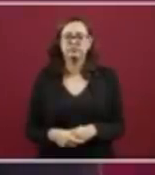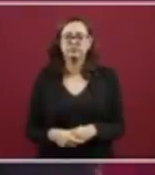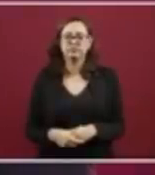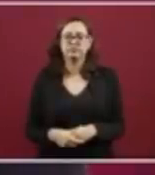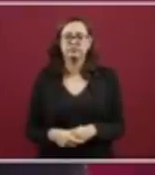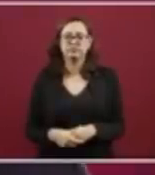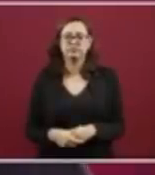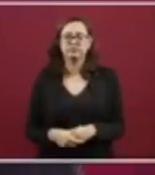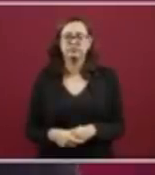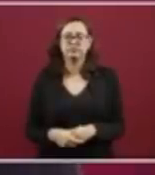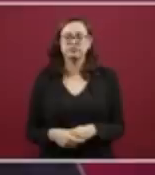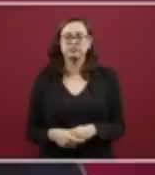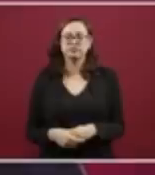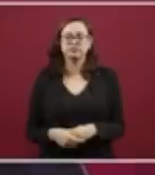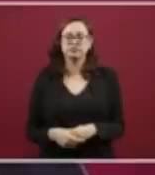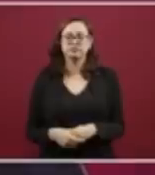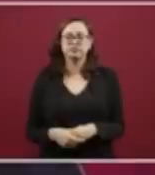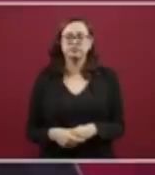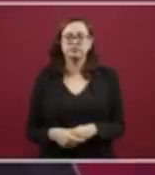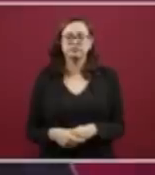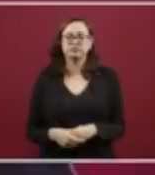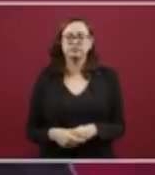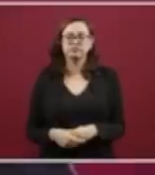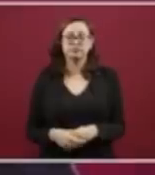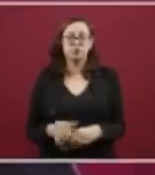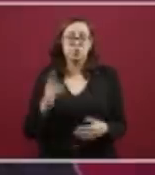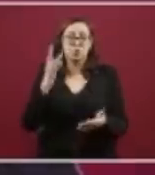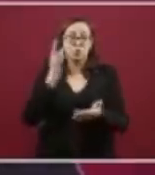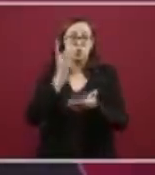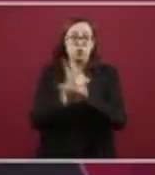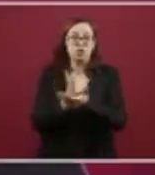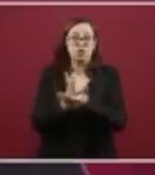solo la participación del Ejecutivo,